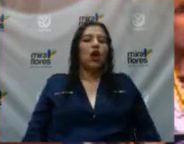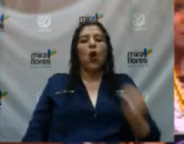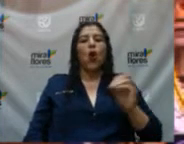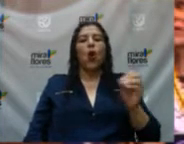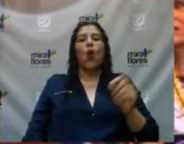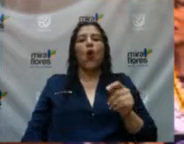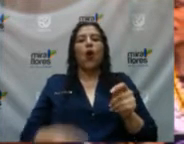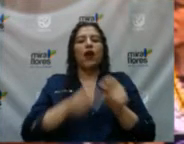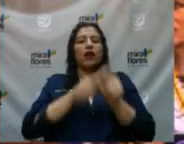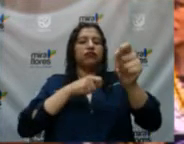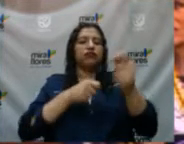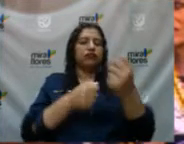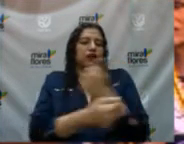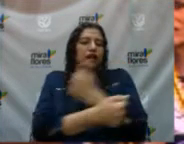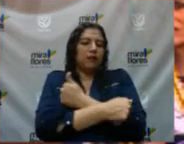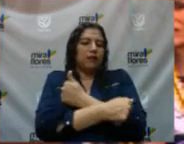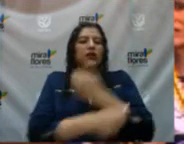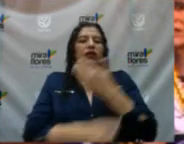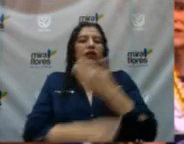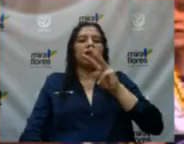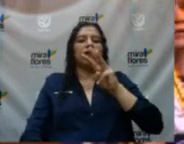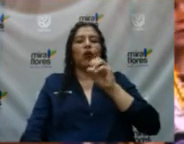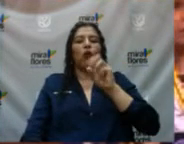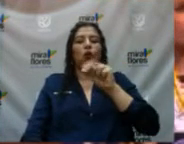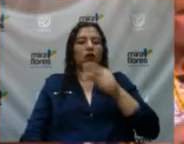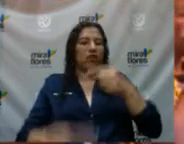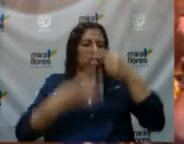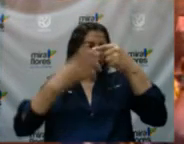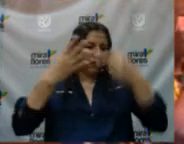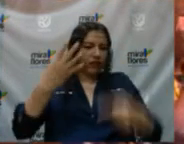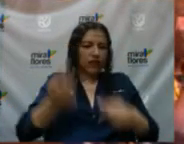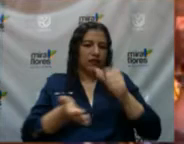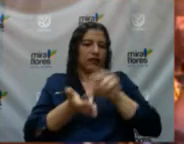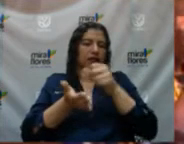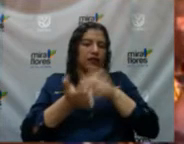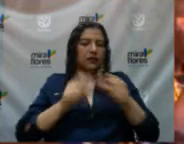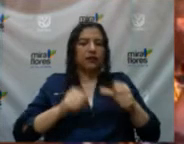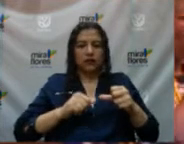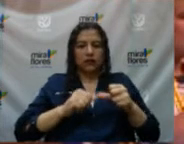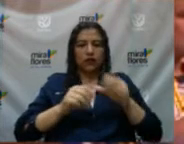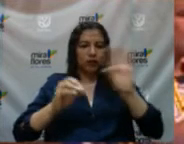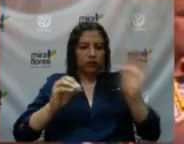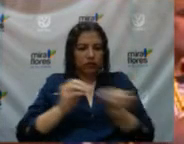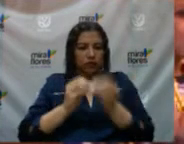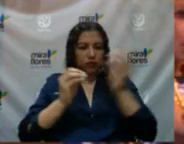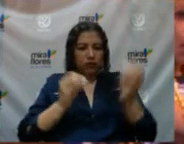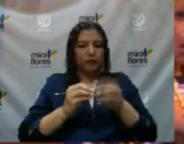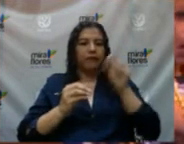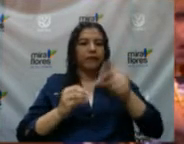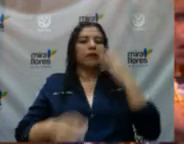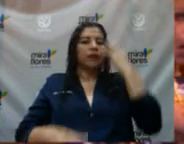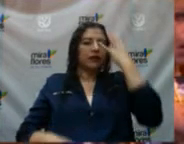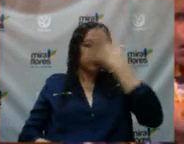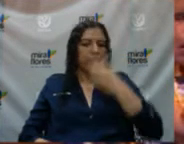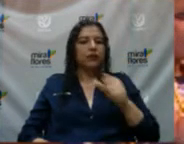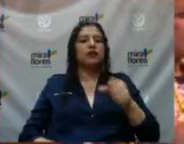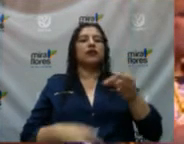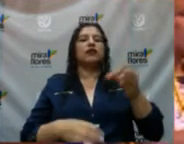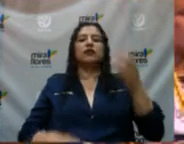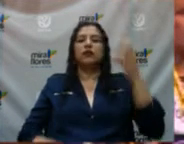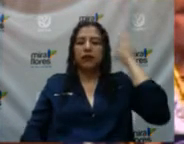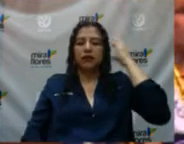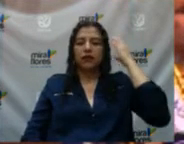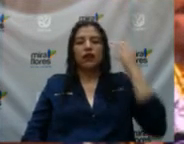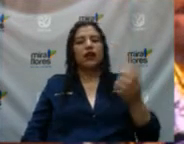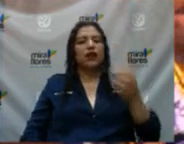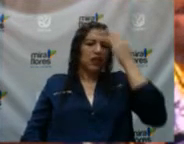del destacado artista Marcelo Wong, entre otras obras que continúan sumándose para embellecer nuestro distrito, y estoy seguro que